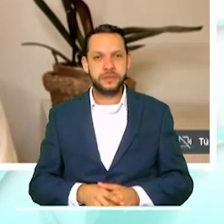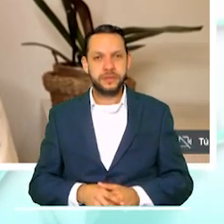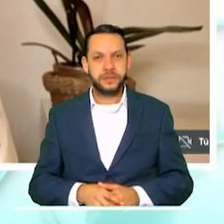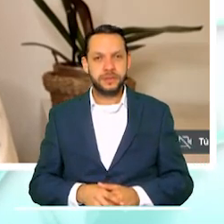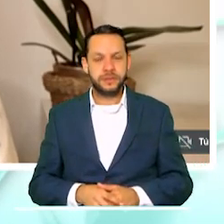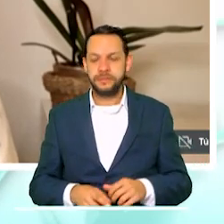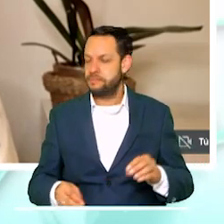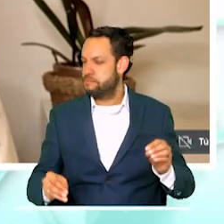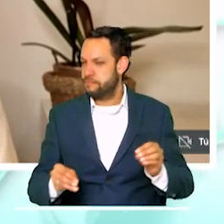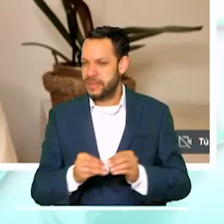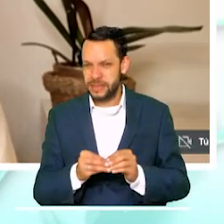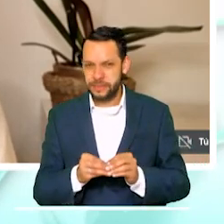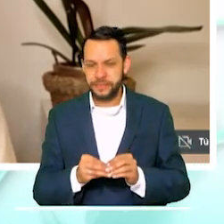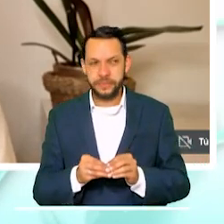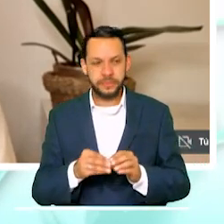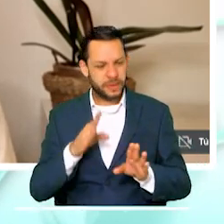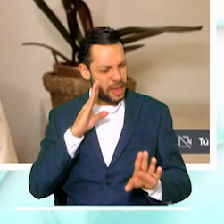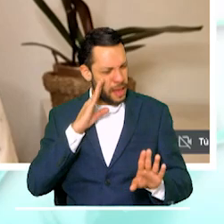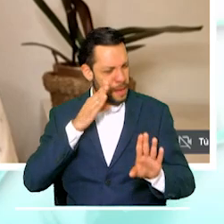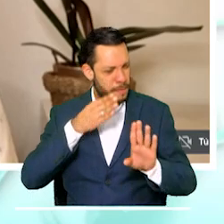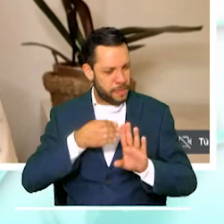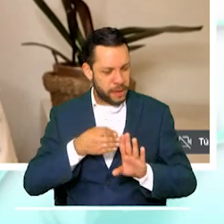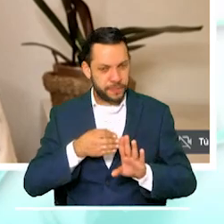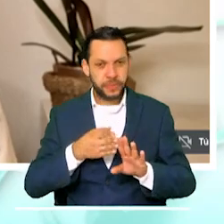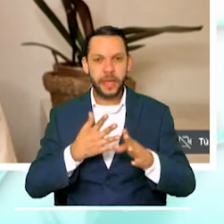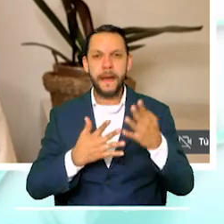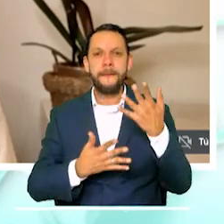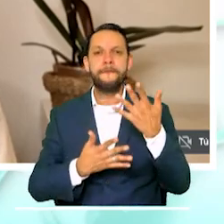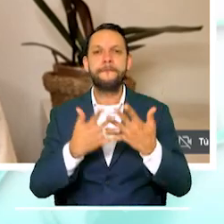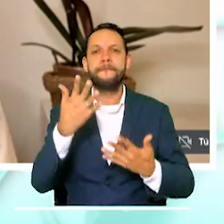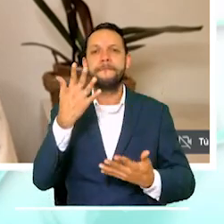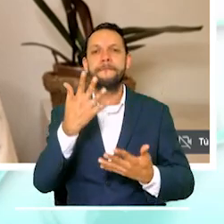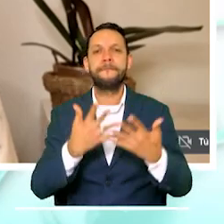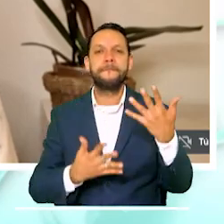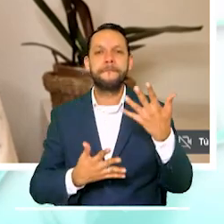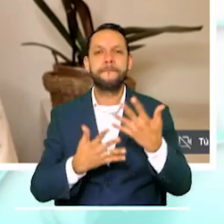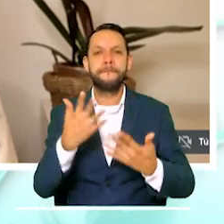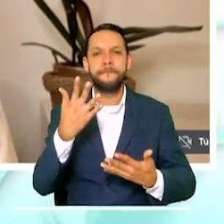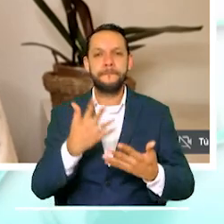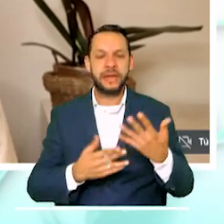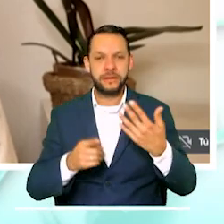Y ahora dirigimos la atención a las manos.